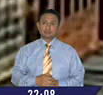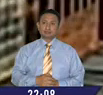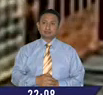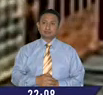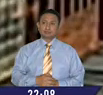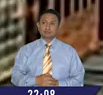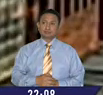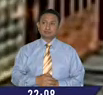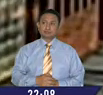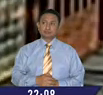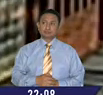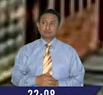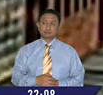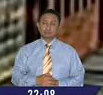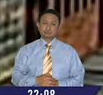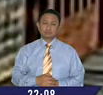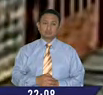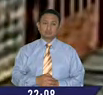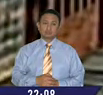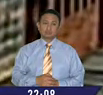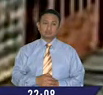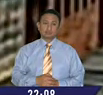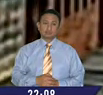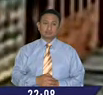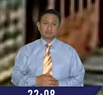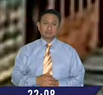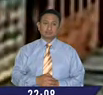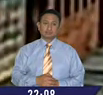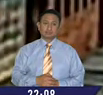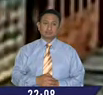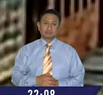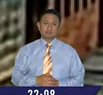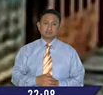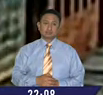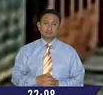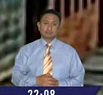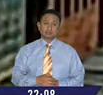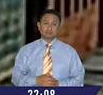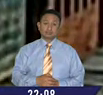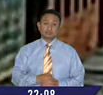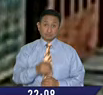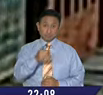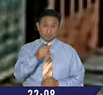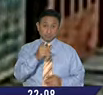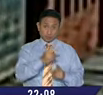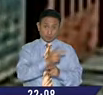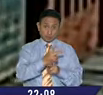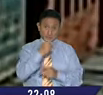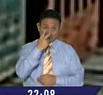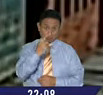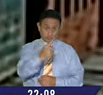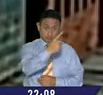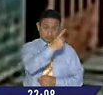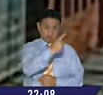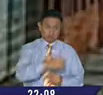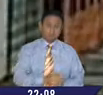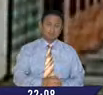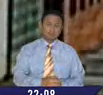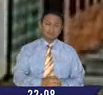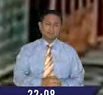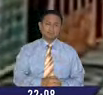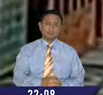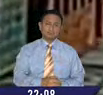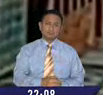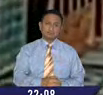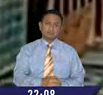sepa lo que no debe hacer en el caso de que a usted le suceda. El registro muestra cómo en lo que